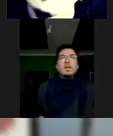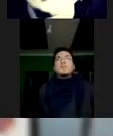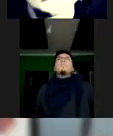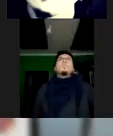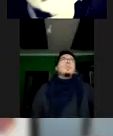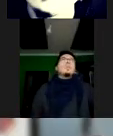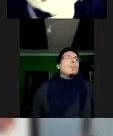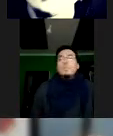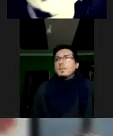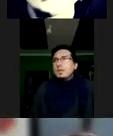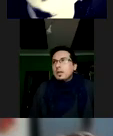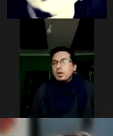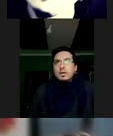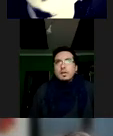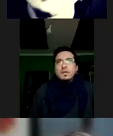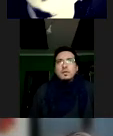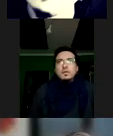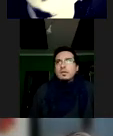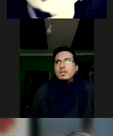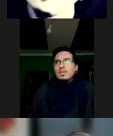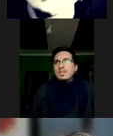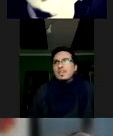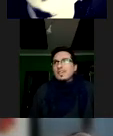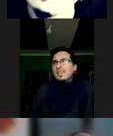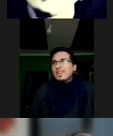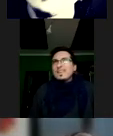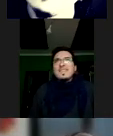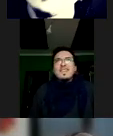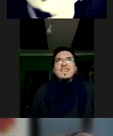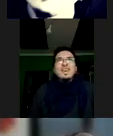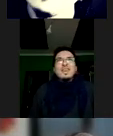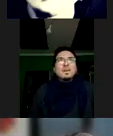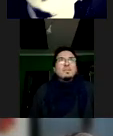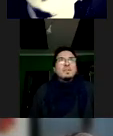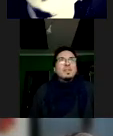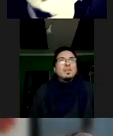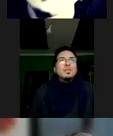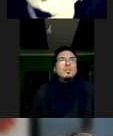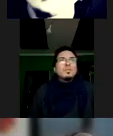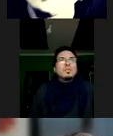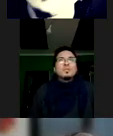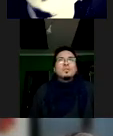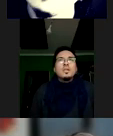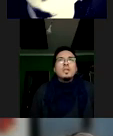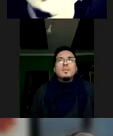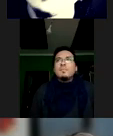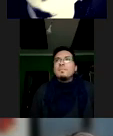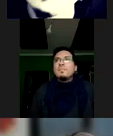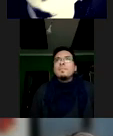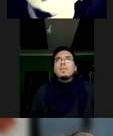Ahora sí. El primer semestre, jóvenes, sí. El primer semestre estuvimos